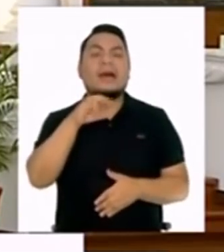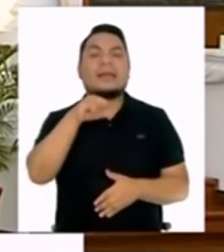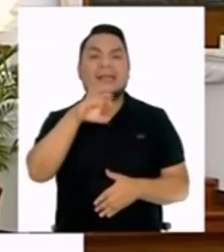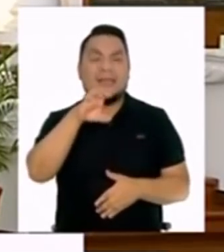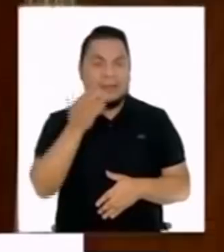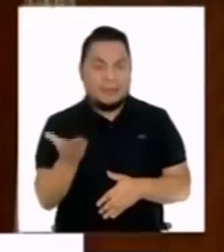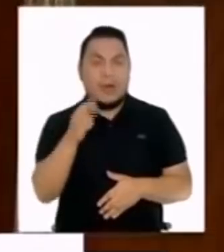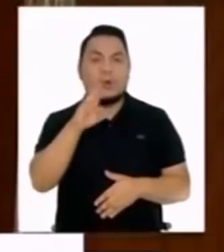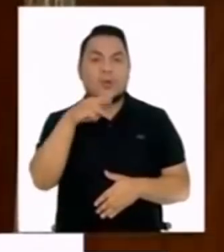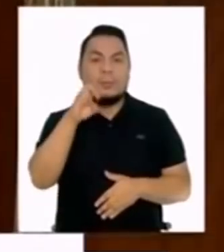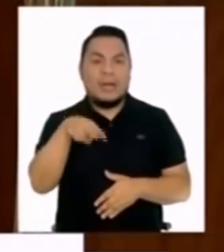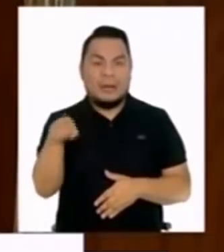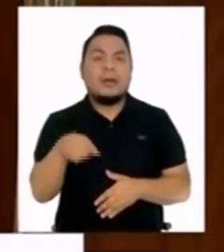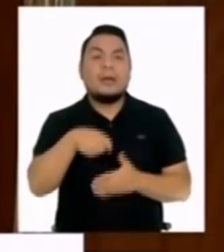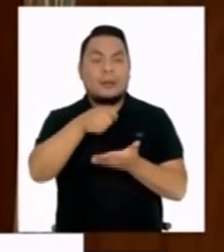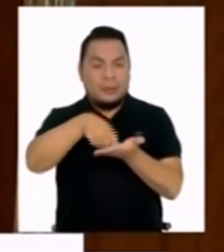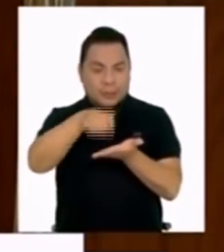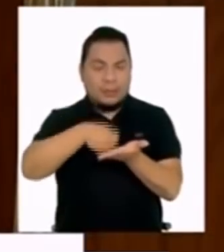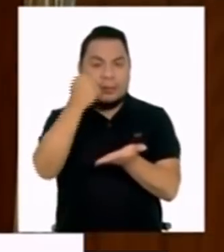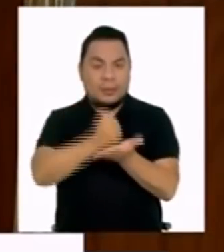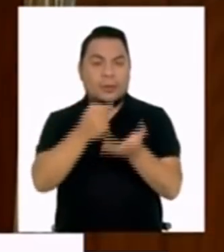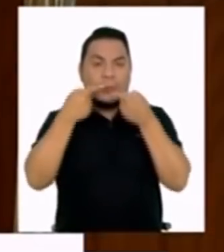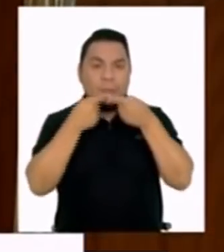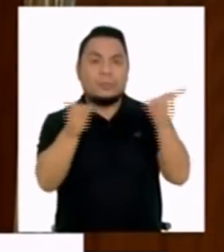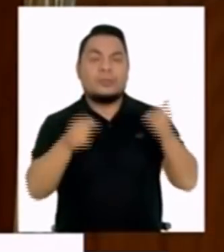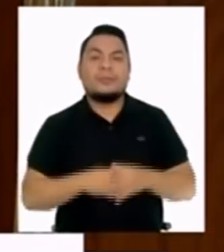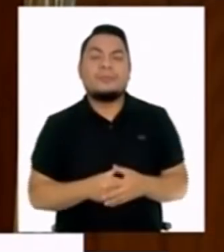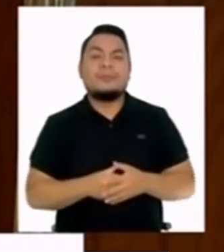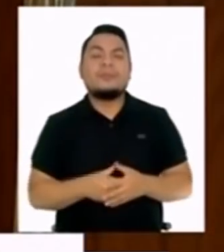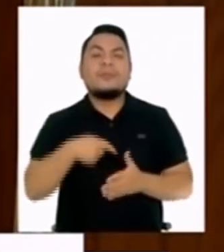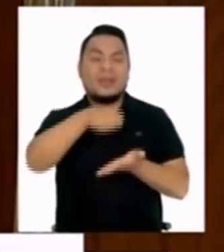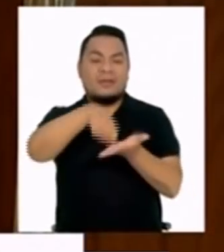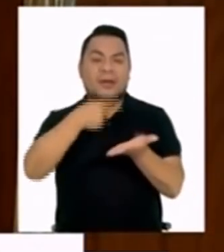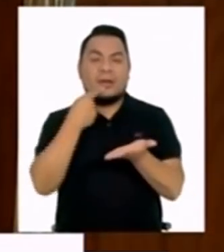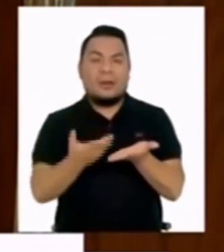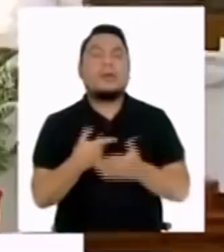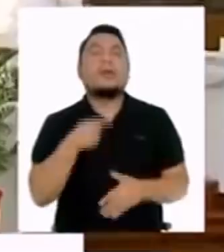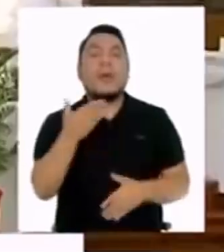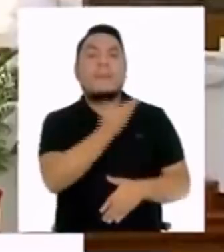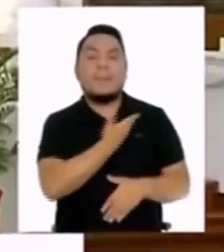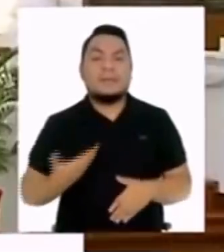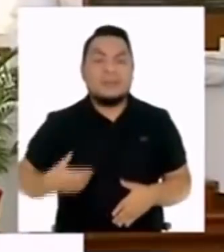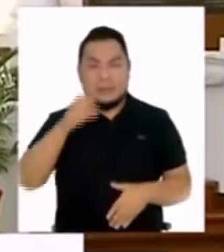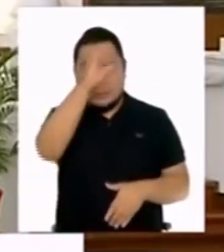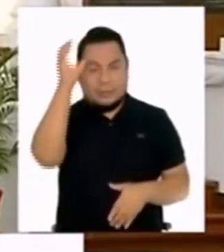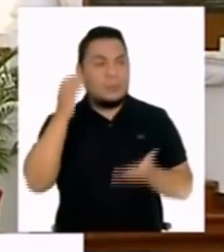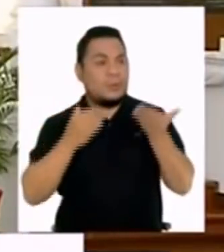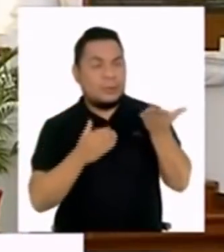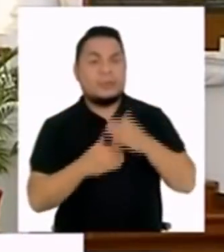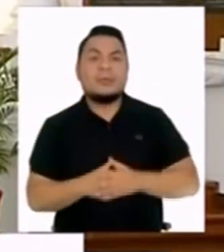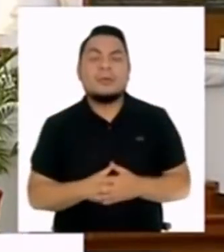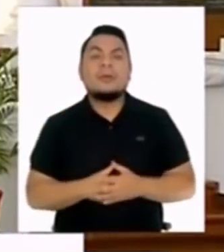Ricardo Maurto de Romaña. Regístrese, comuníquese y publíquese. Firman José Pedro Castillo Terrones, presidente